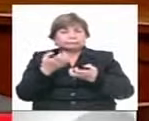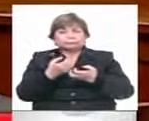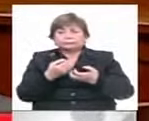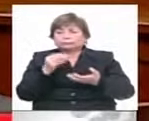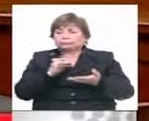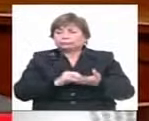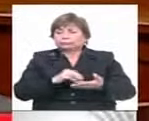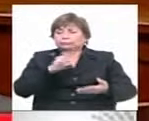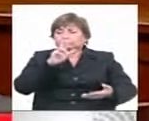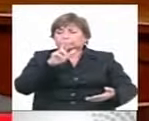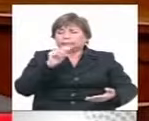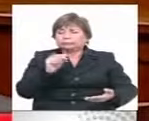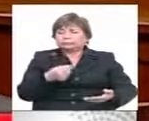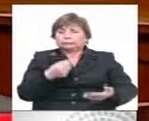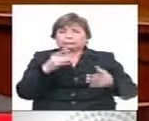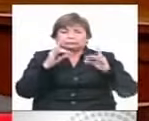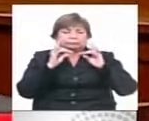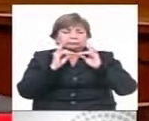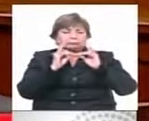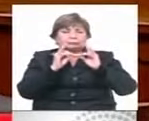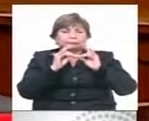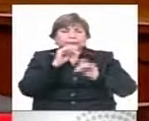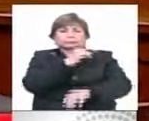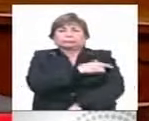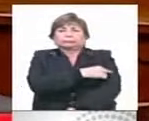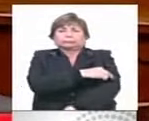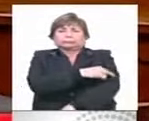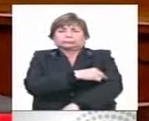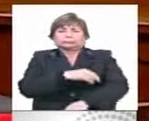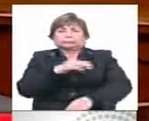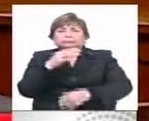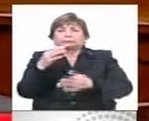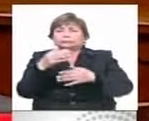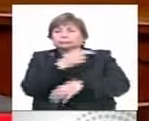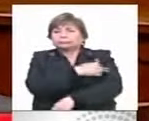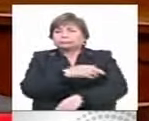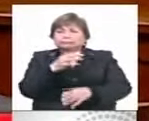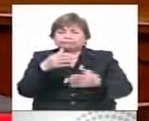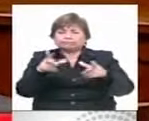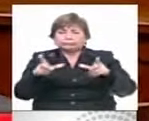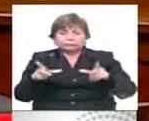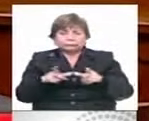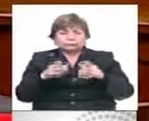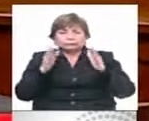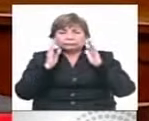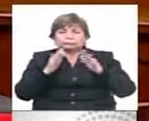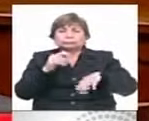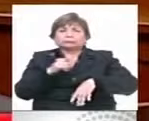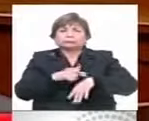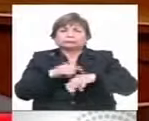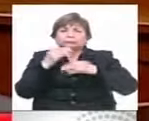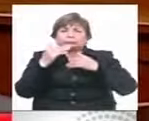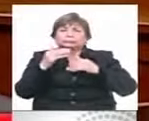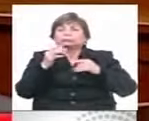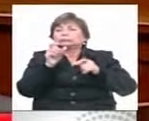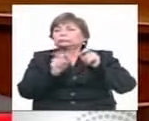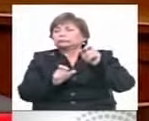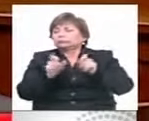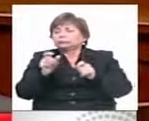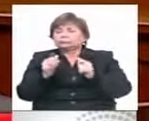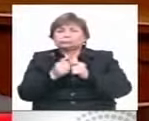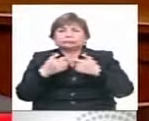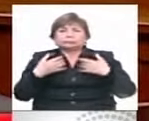de 3.500 camas de hospitalización en centros de atención y aislamiento temporal, con personal de